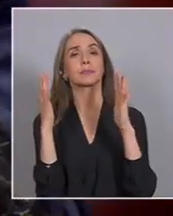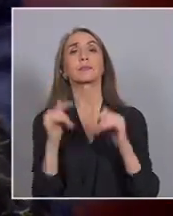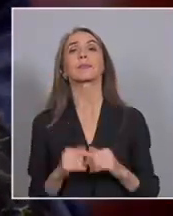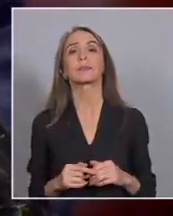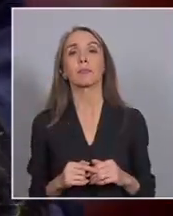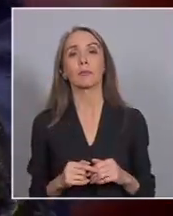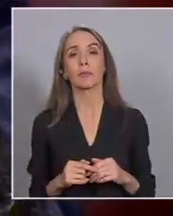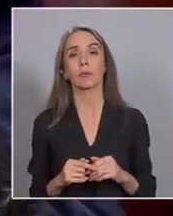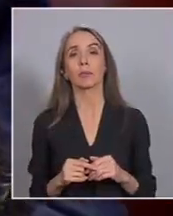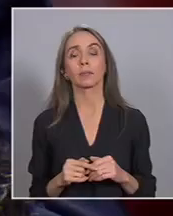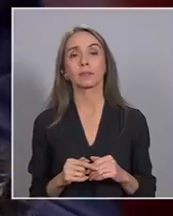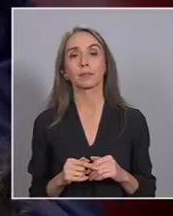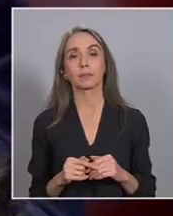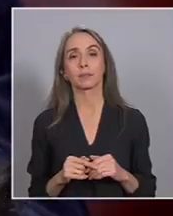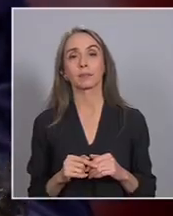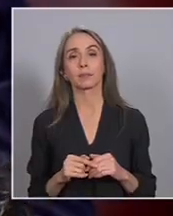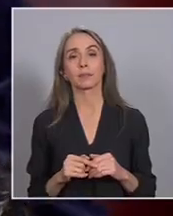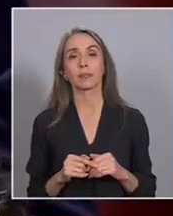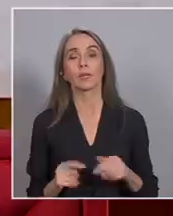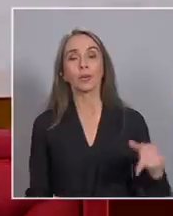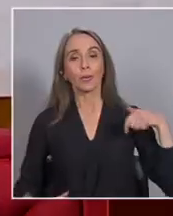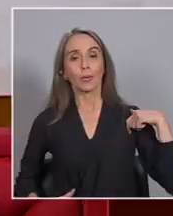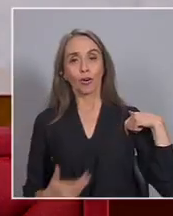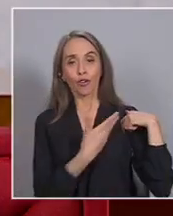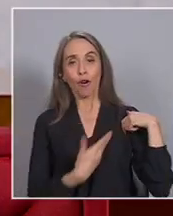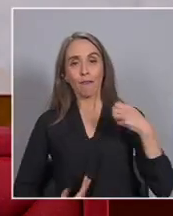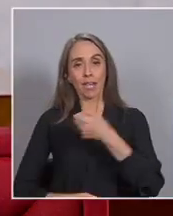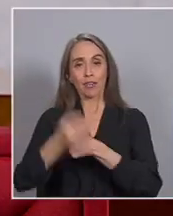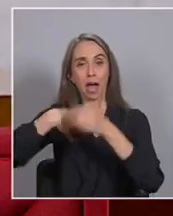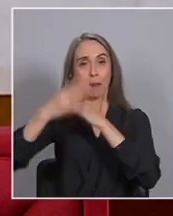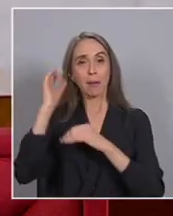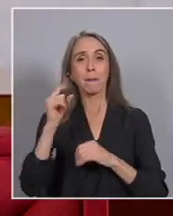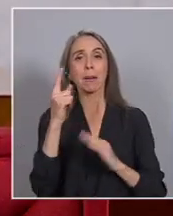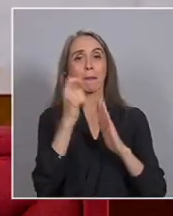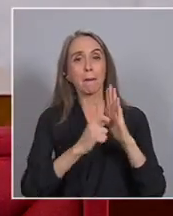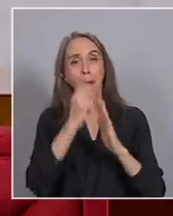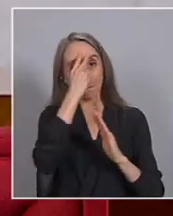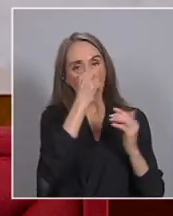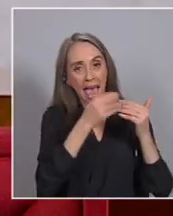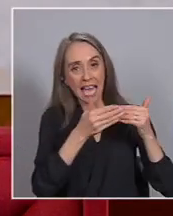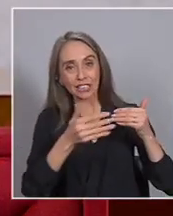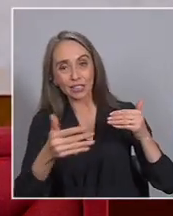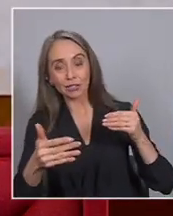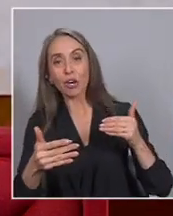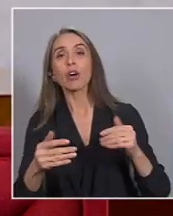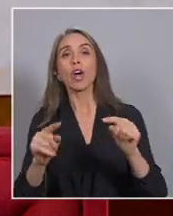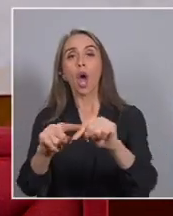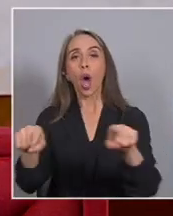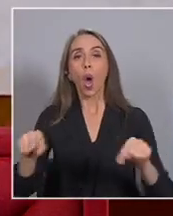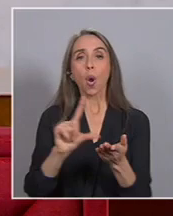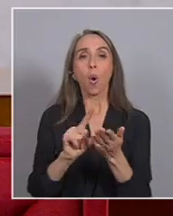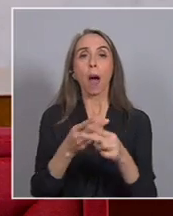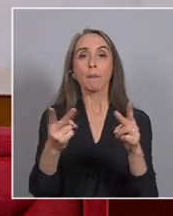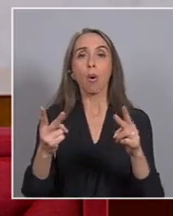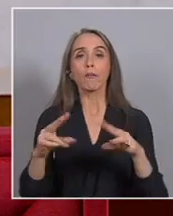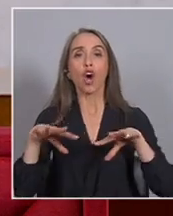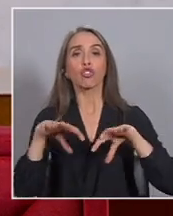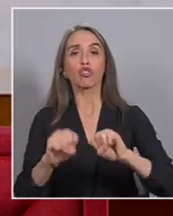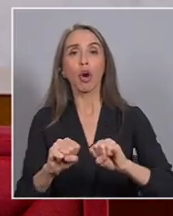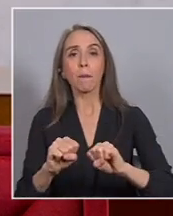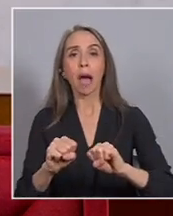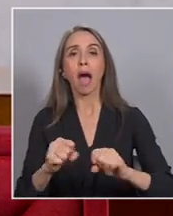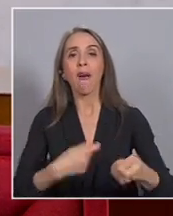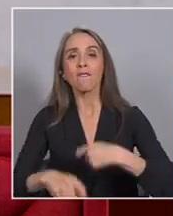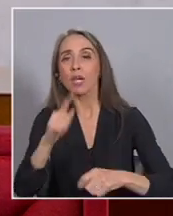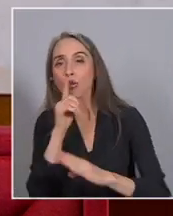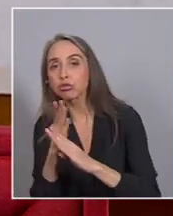durante los primeros meses de gobierno hemos echado a andar varias intervenciones de recuperación de espacios públicos que habían sido tomados por el comercio